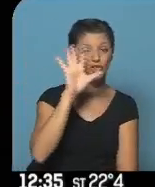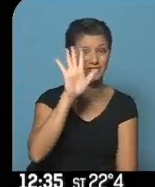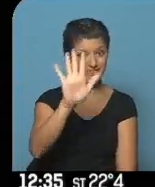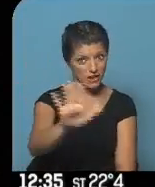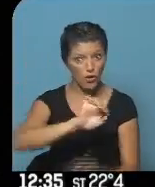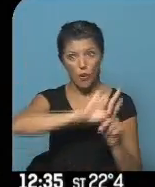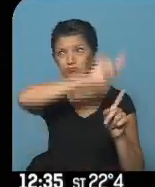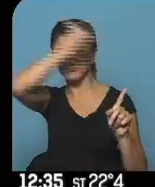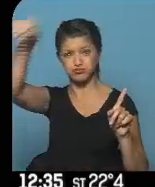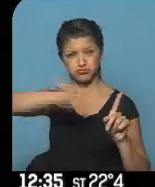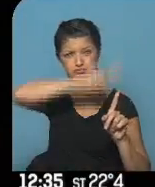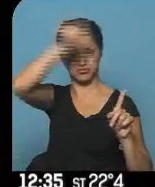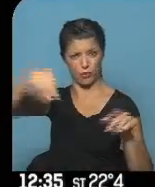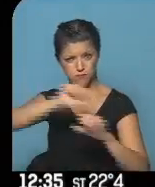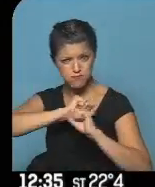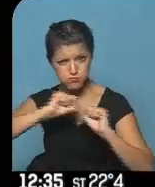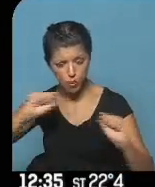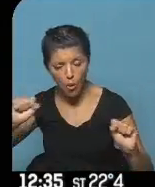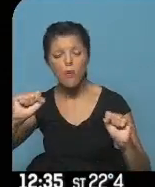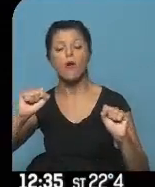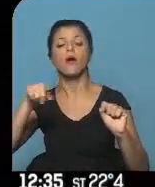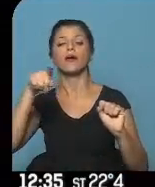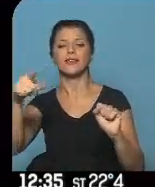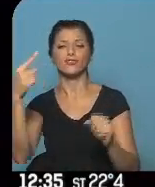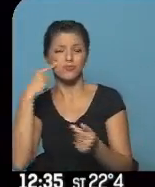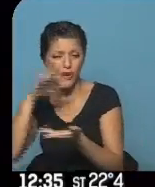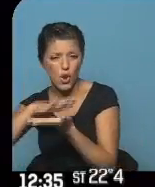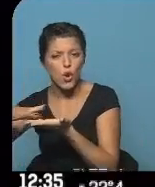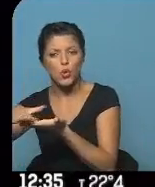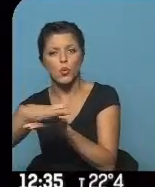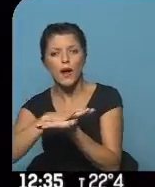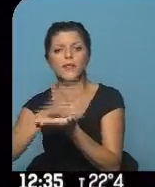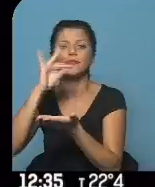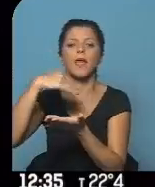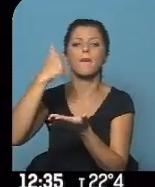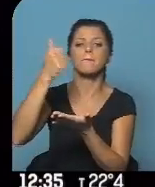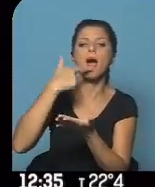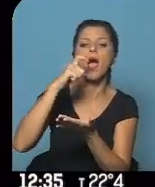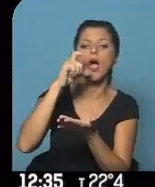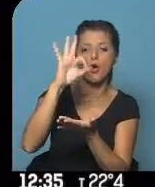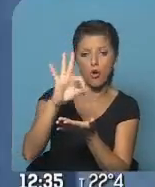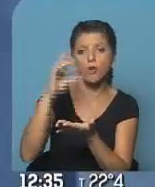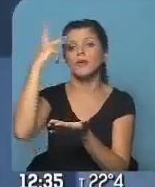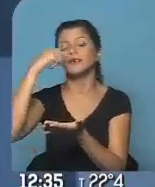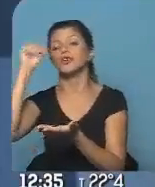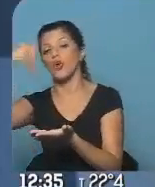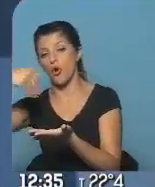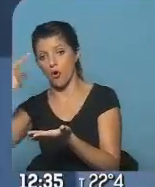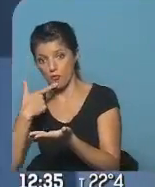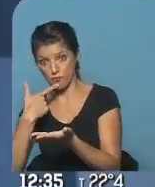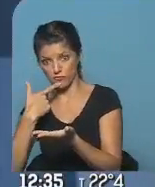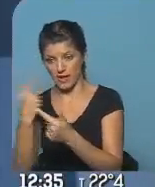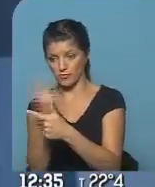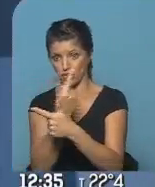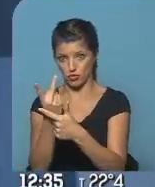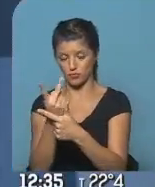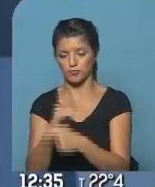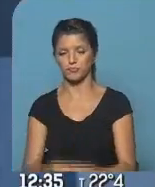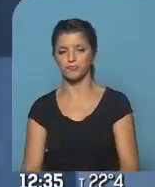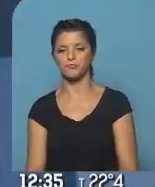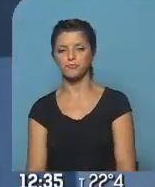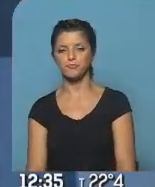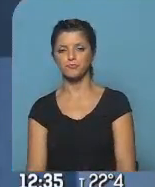y Homs, que fueron descritos como el corazón del programa de armas químicas de Siria. Our strikes last Friday